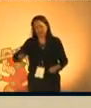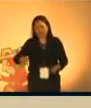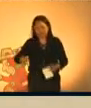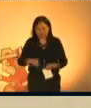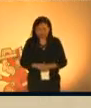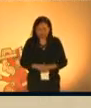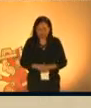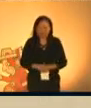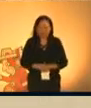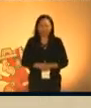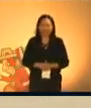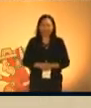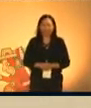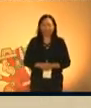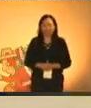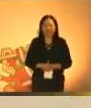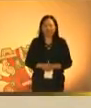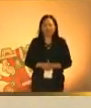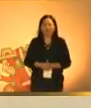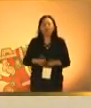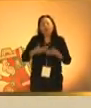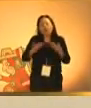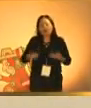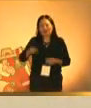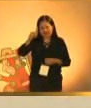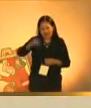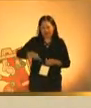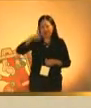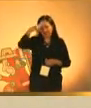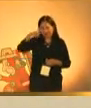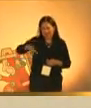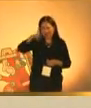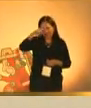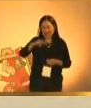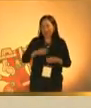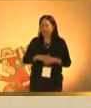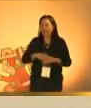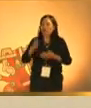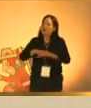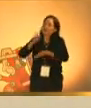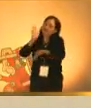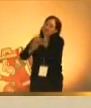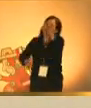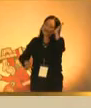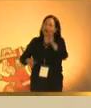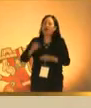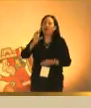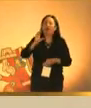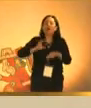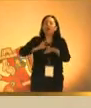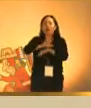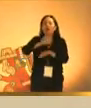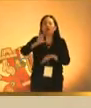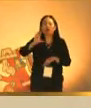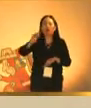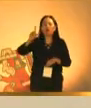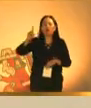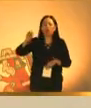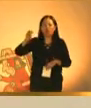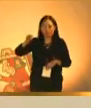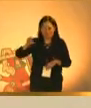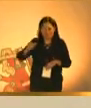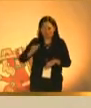compañeros desde mexico le deseamos fermín sale pasado mañana rumbo a colombia a la